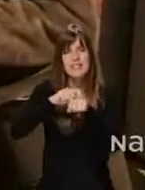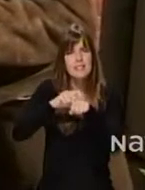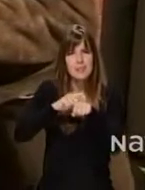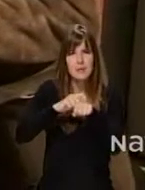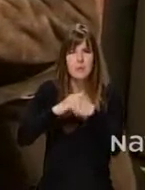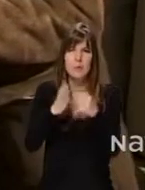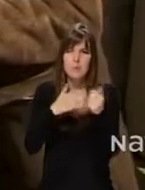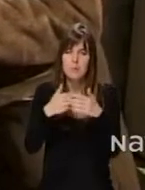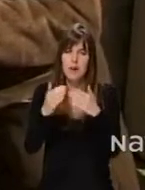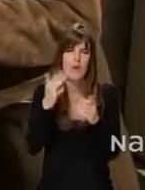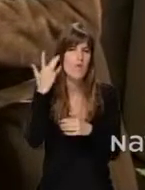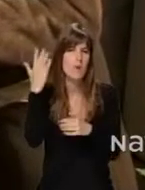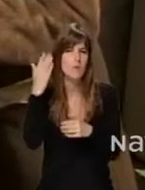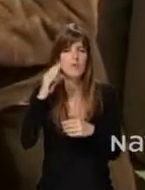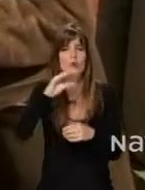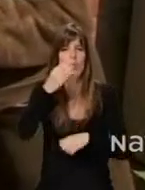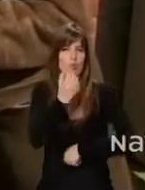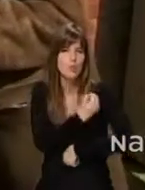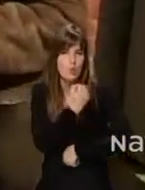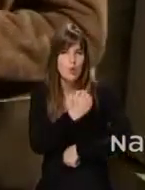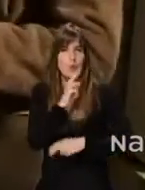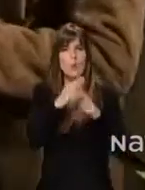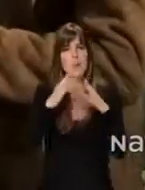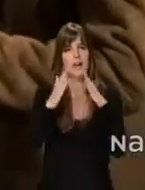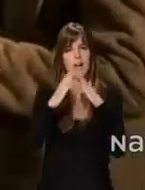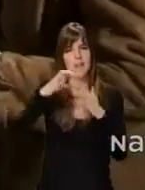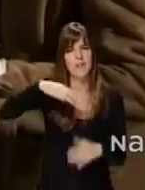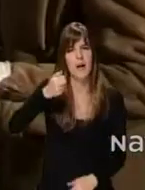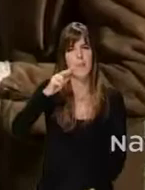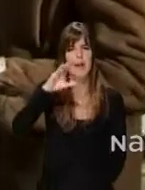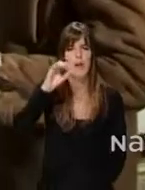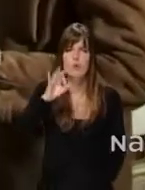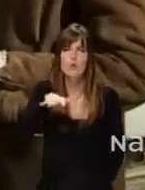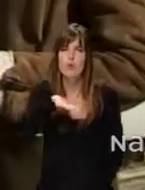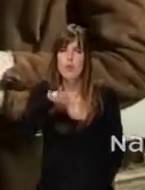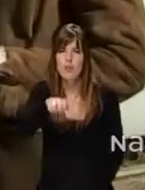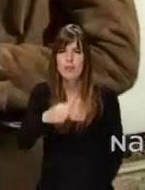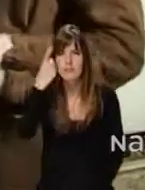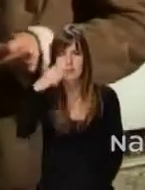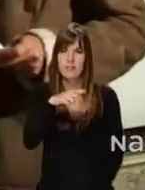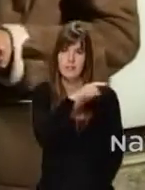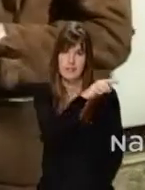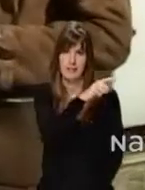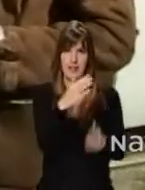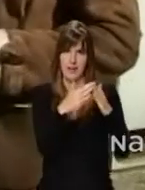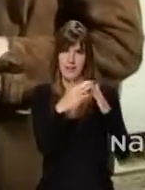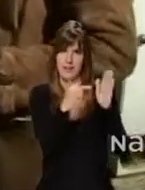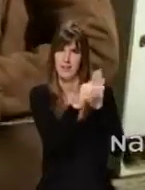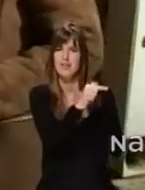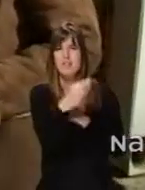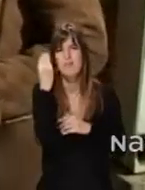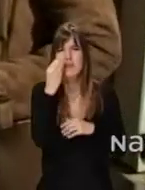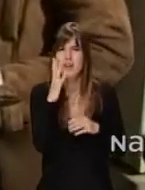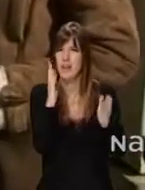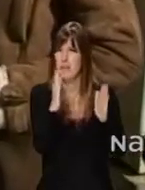se hace muy famoso el llamado turrón de Casamarcos. ¿Sabéis pues, dónde lo puedo comprar? Sí, enfrente, enfrente. ¿Aquí? Pero creo